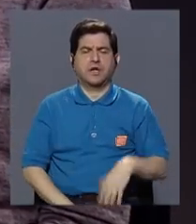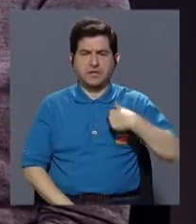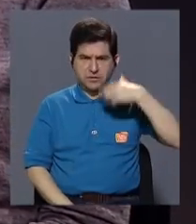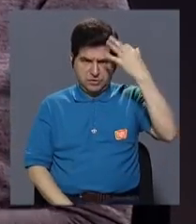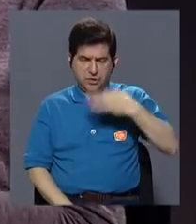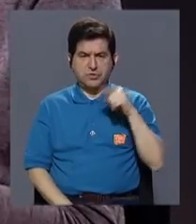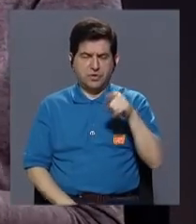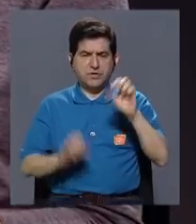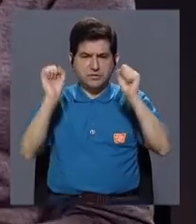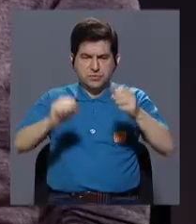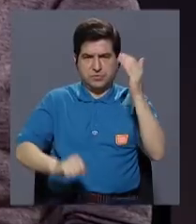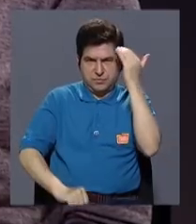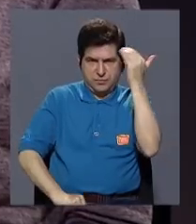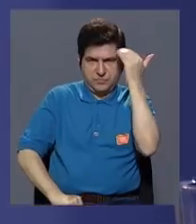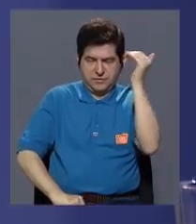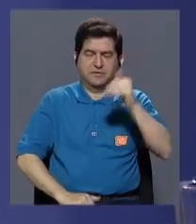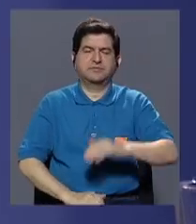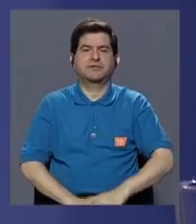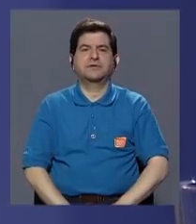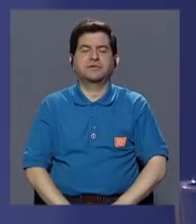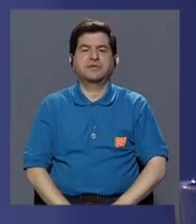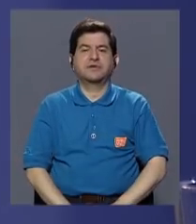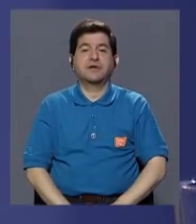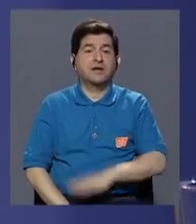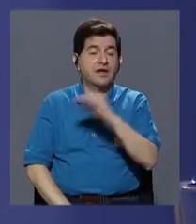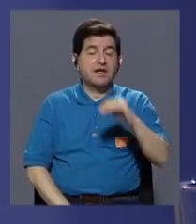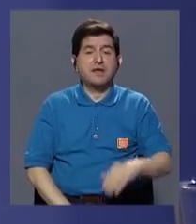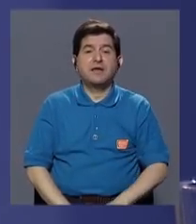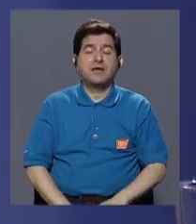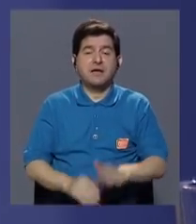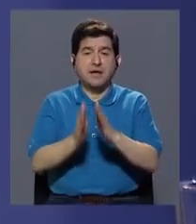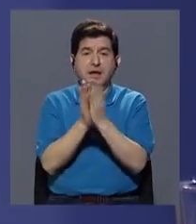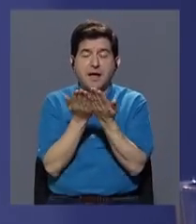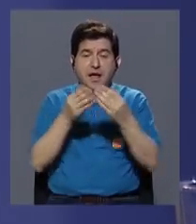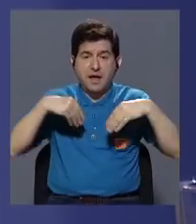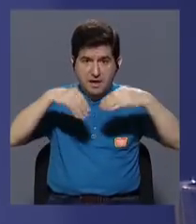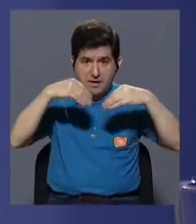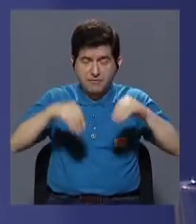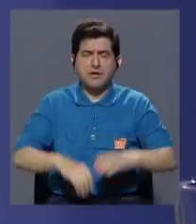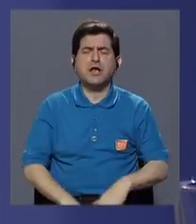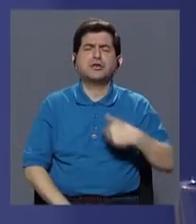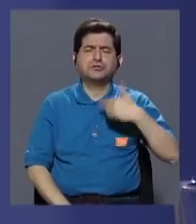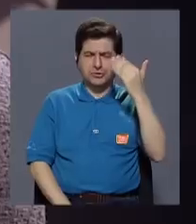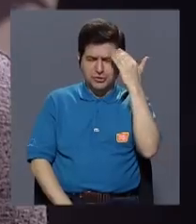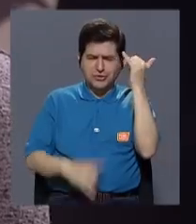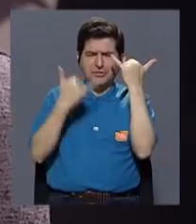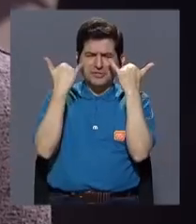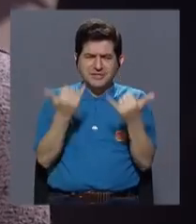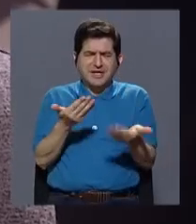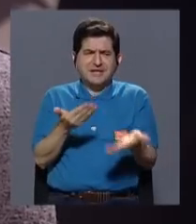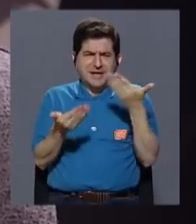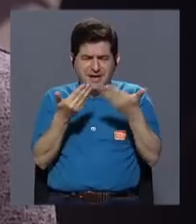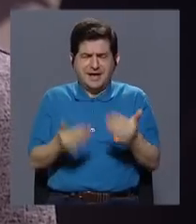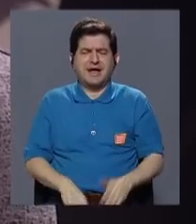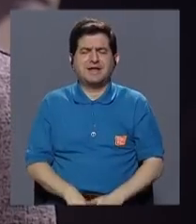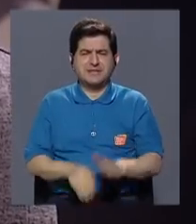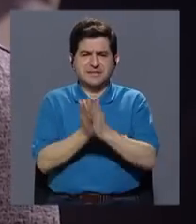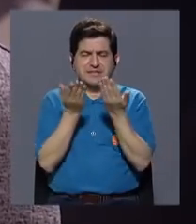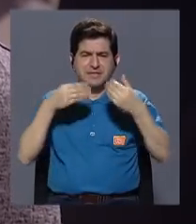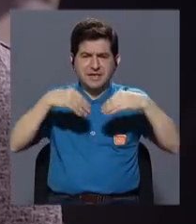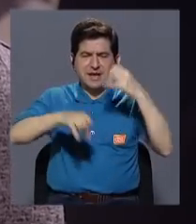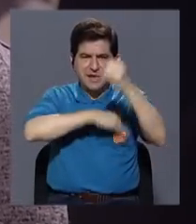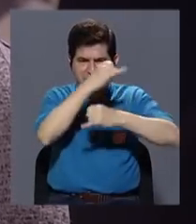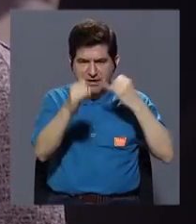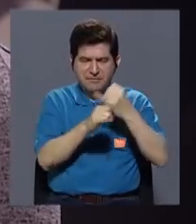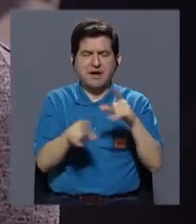que esto llega a saberse en librerías y en librerías bueno sé que ya está por llegar a la línea internacional